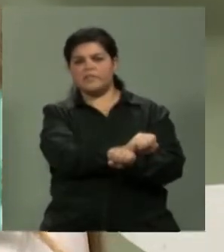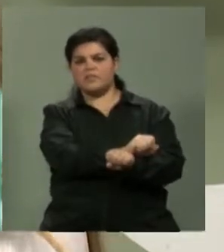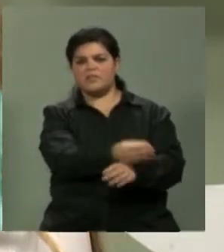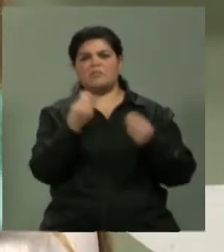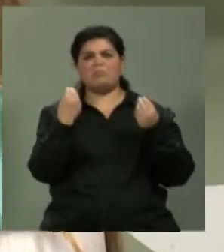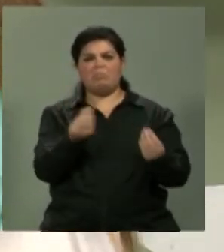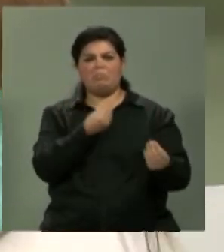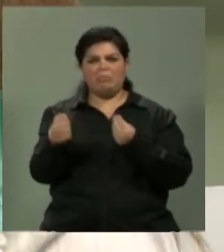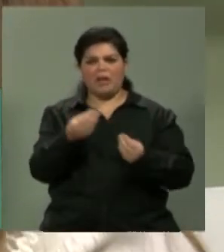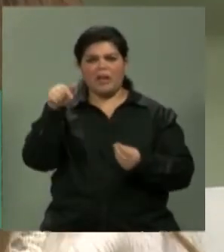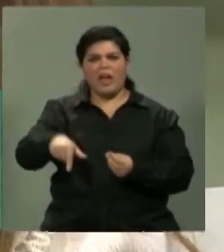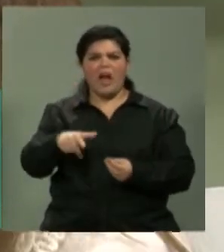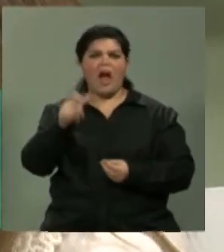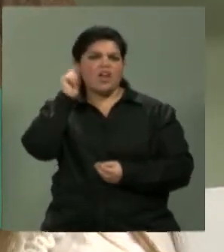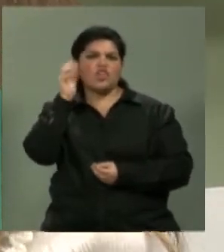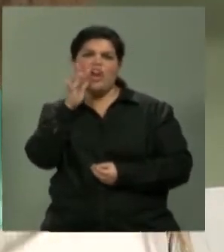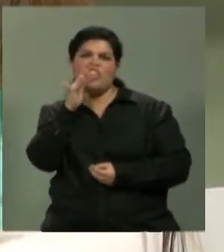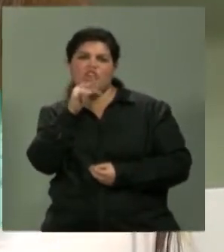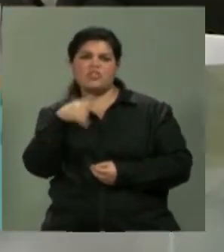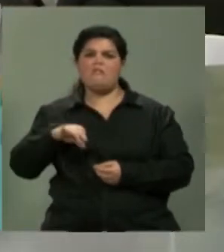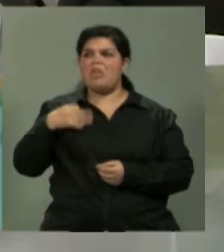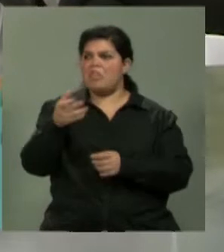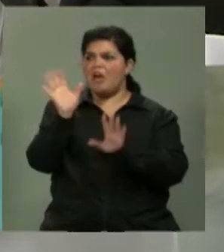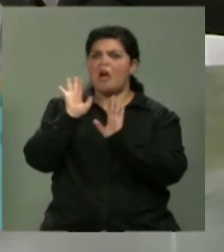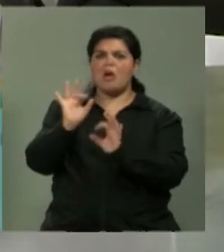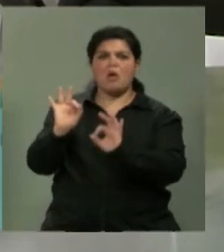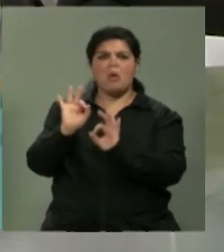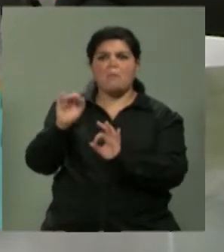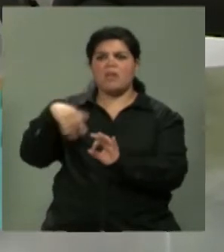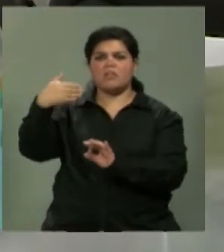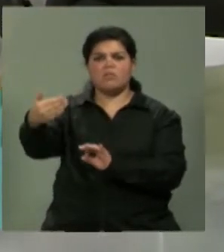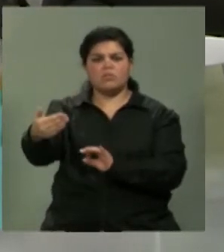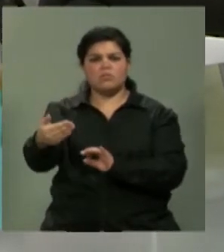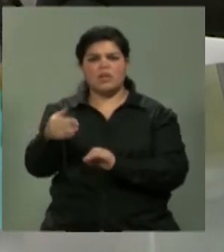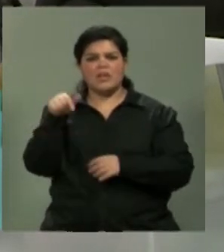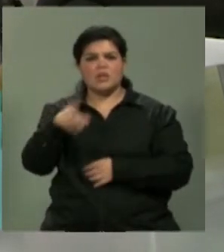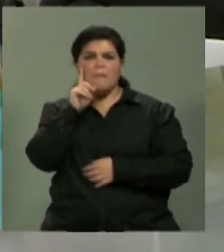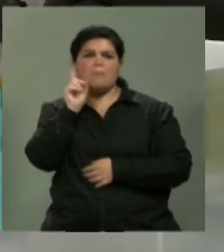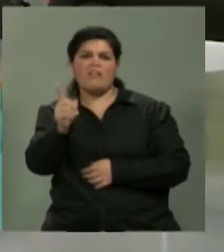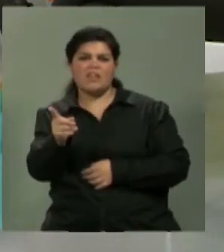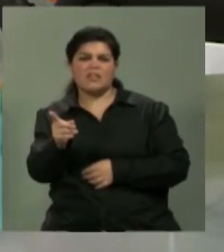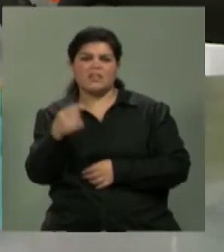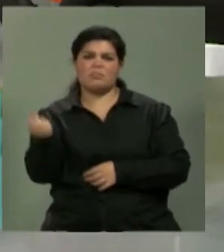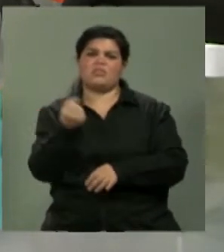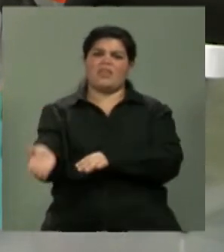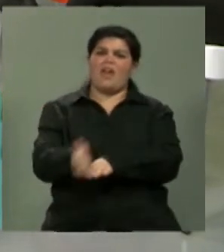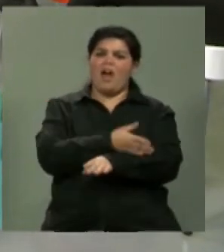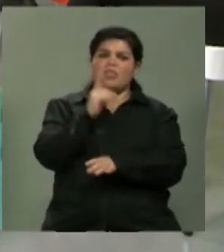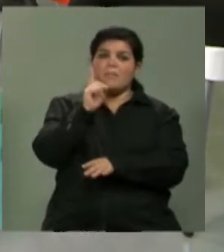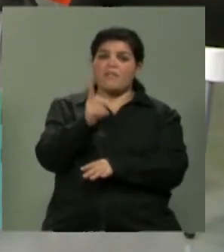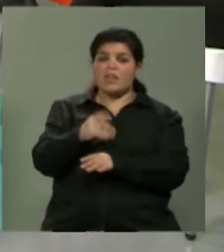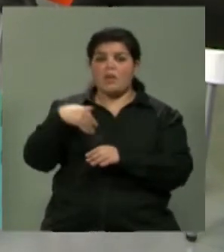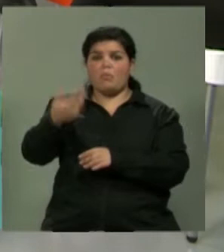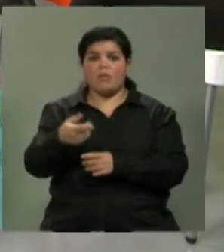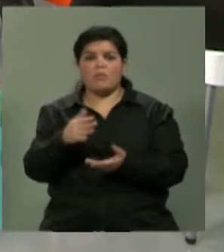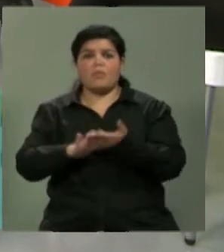delinquió a los 14 después pase toda la vida en la cárcel? Entonces, A todos los que están afuera les sirve. es prevenir mejor que curar. No nos sirve tener gente en cárceles. Es A que la eso